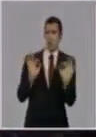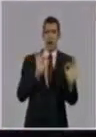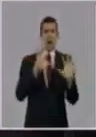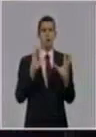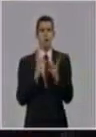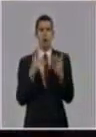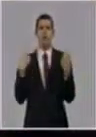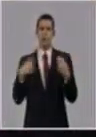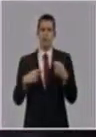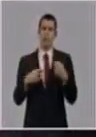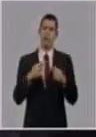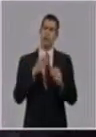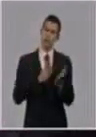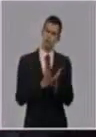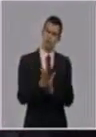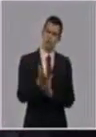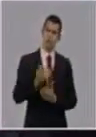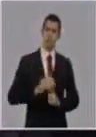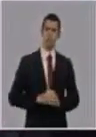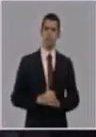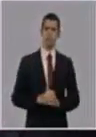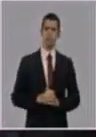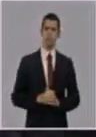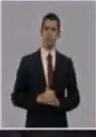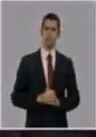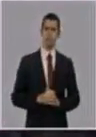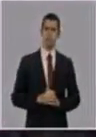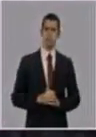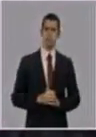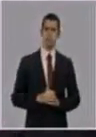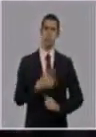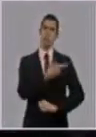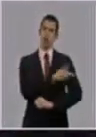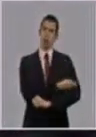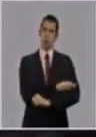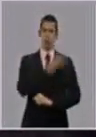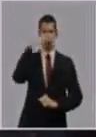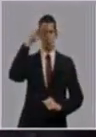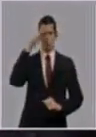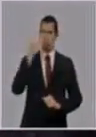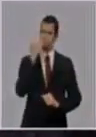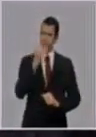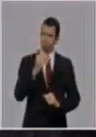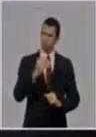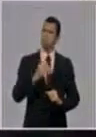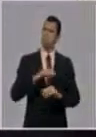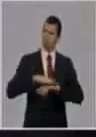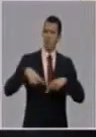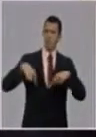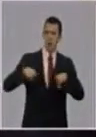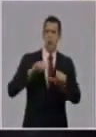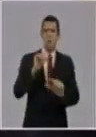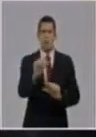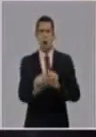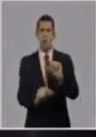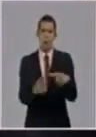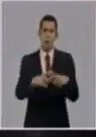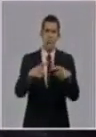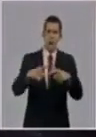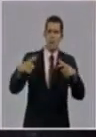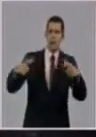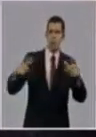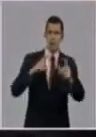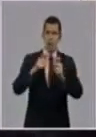es avanzar en lograr la mayor cobertura de inmunización de la población cubana y continuar perfeccionando los esquemas de inmunización que